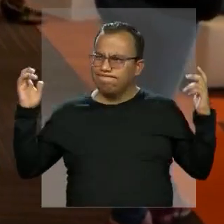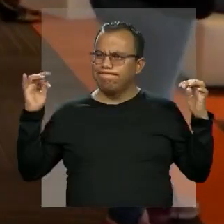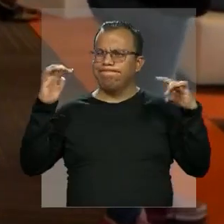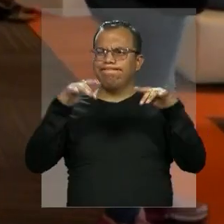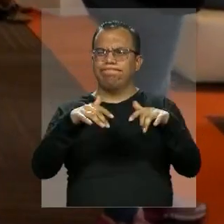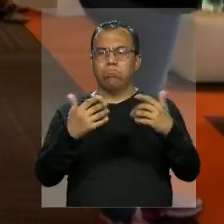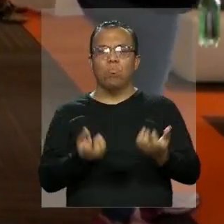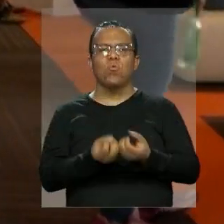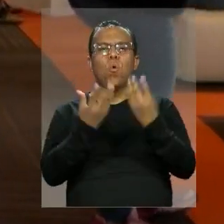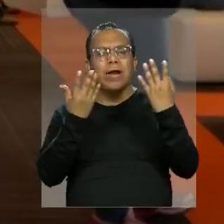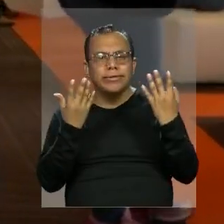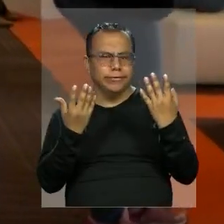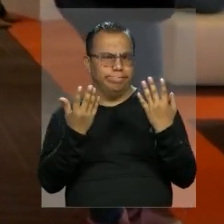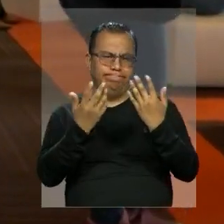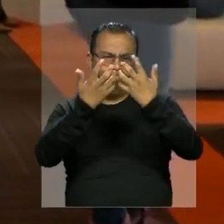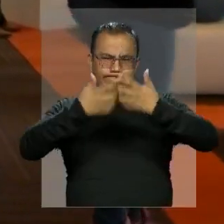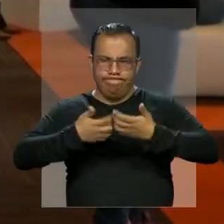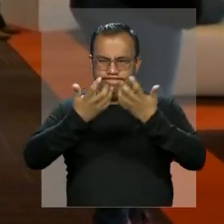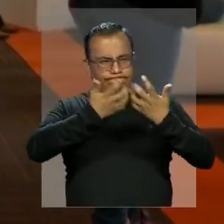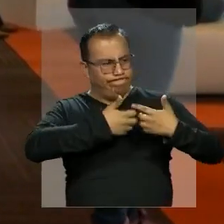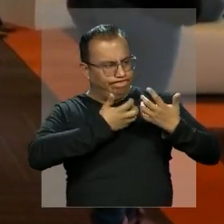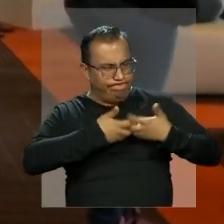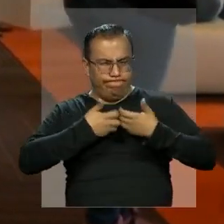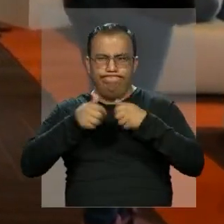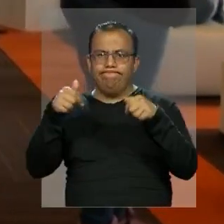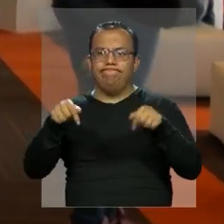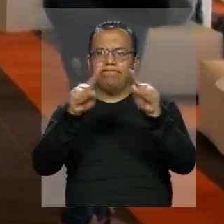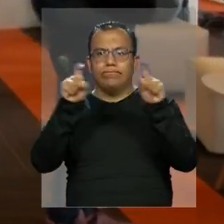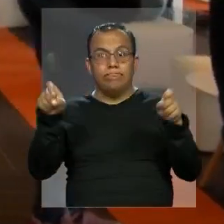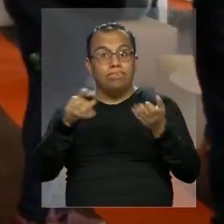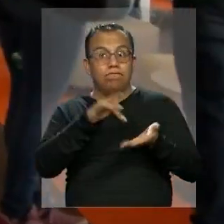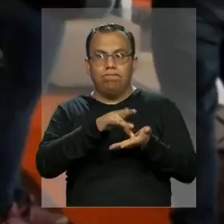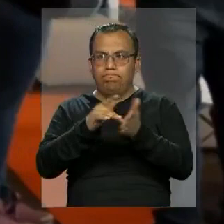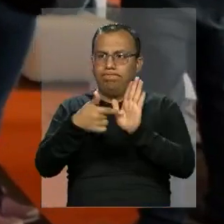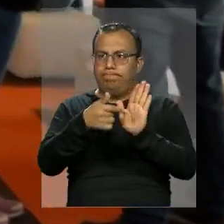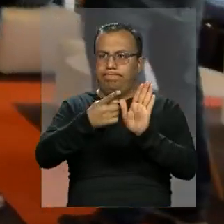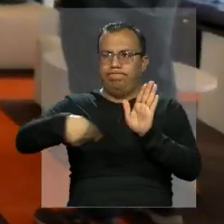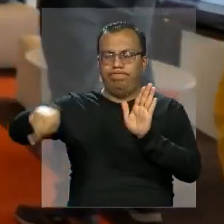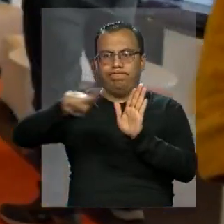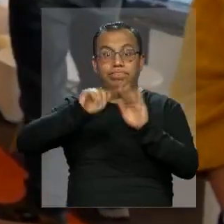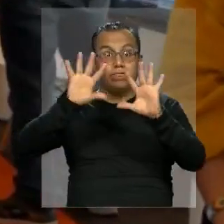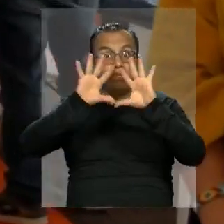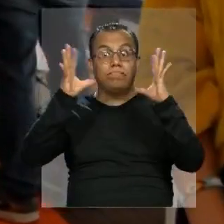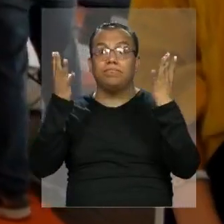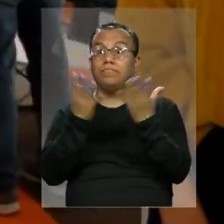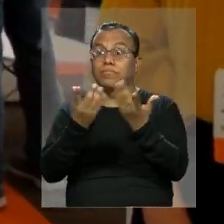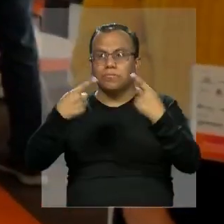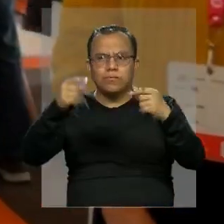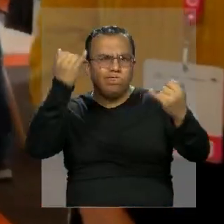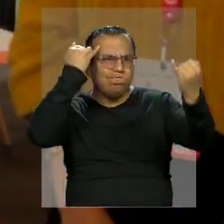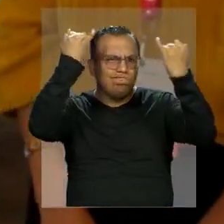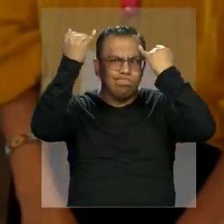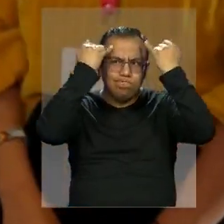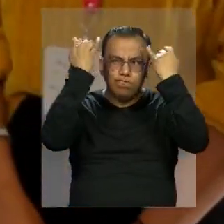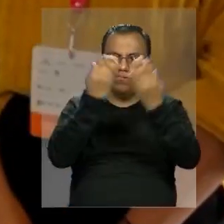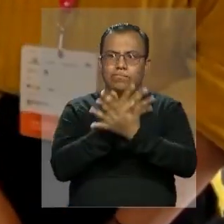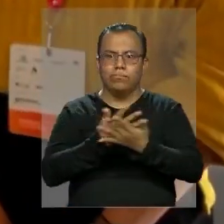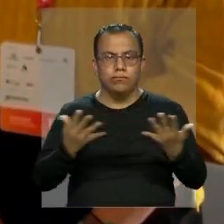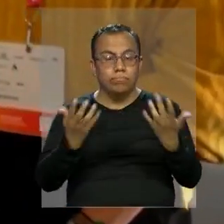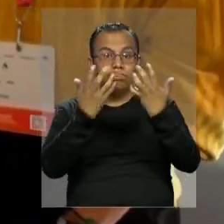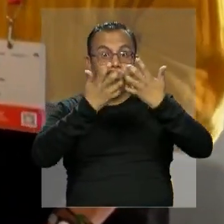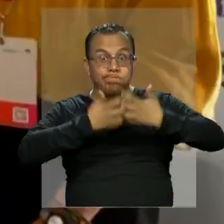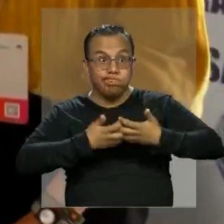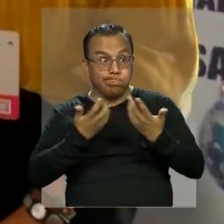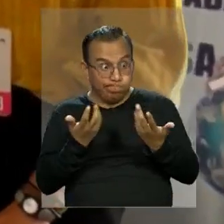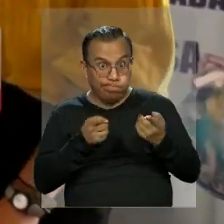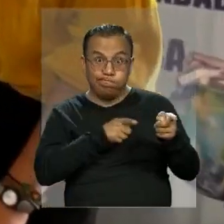a cientos de emprendedores que están presentándole a todo el mundo sus ideas. Muchos de estos